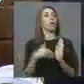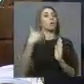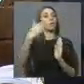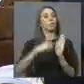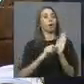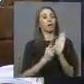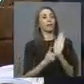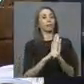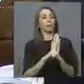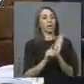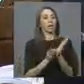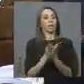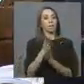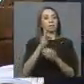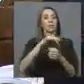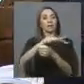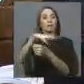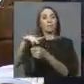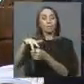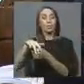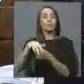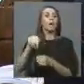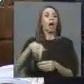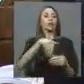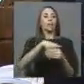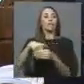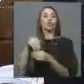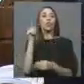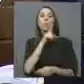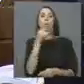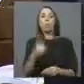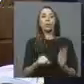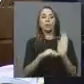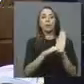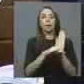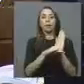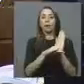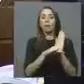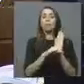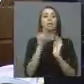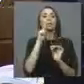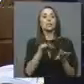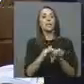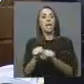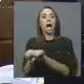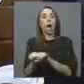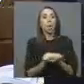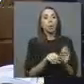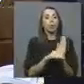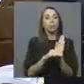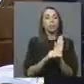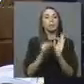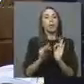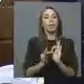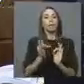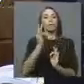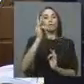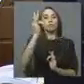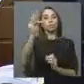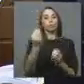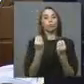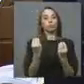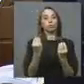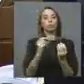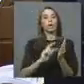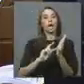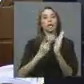que se inicia su votación final sin un consenso mínimo que asegure a futuro estabilidad en materia